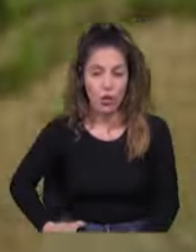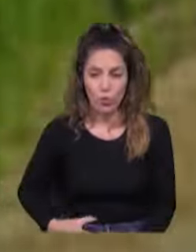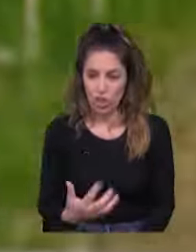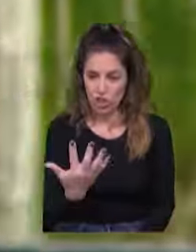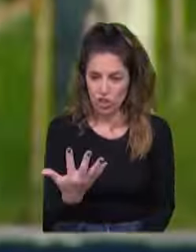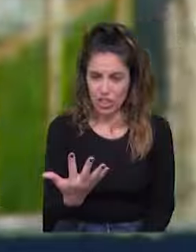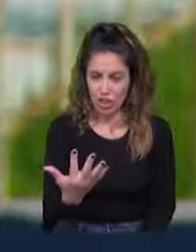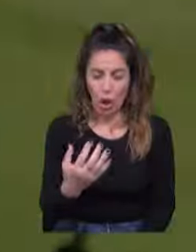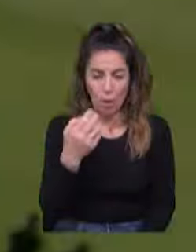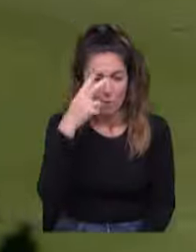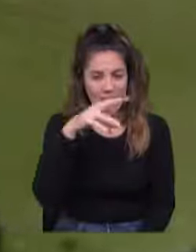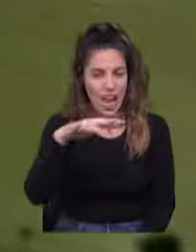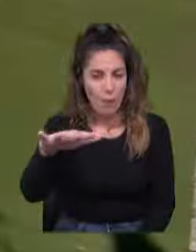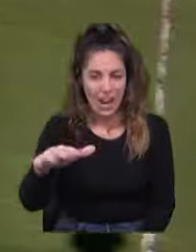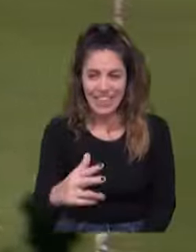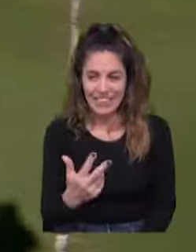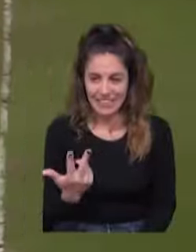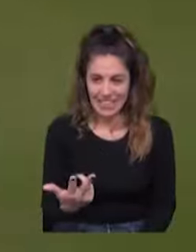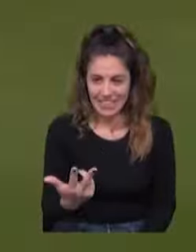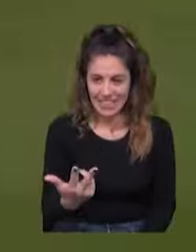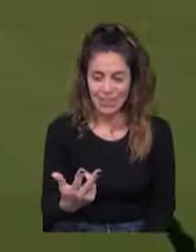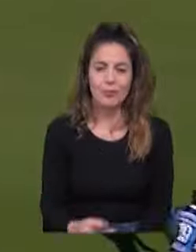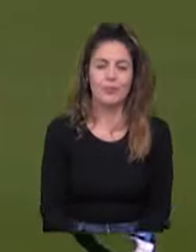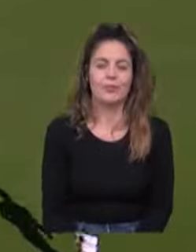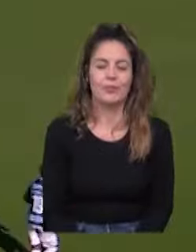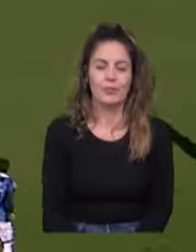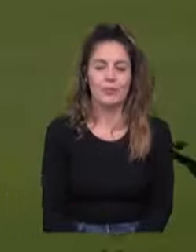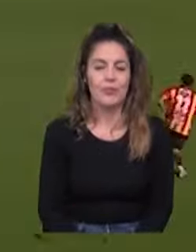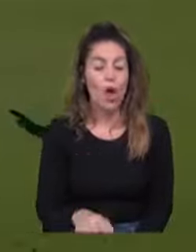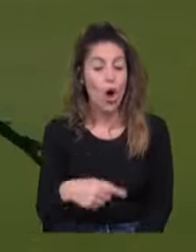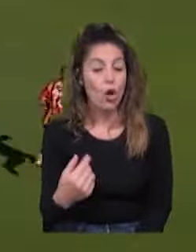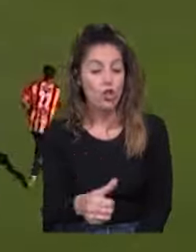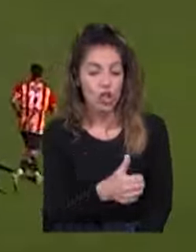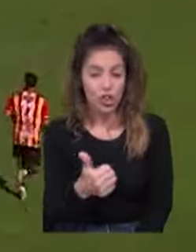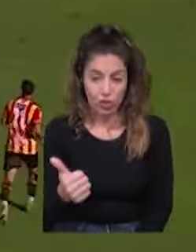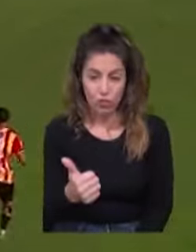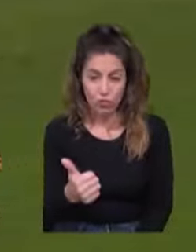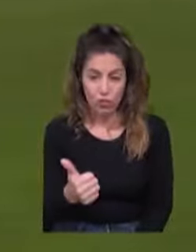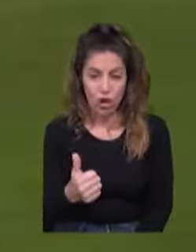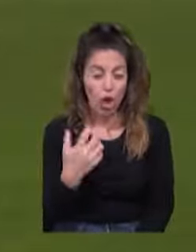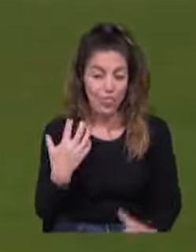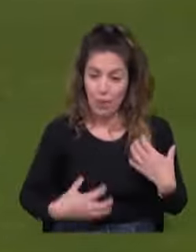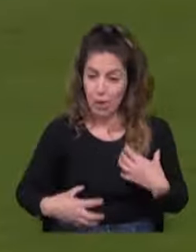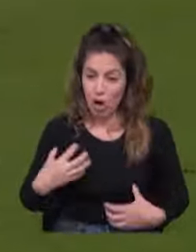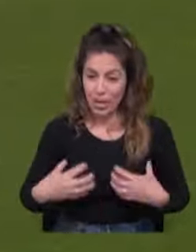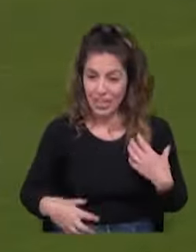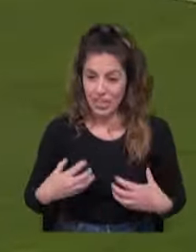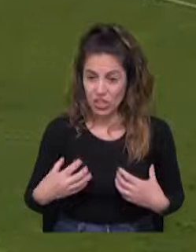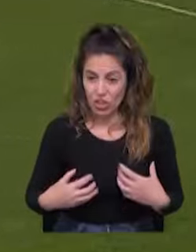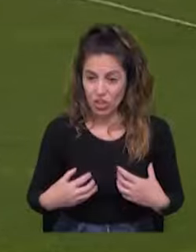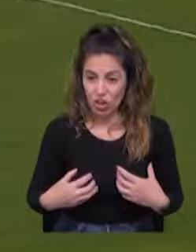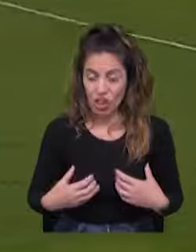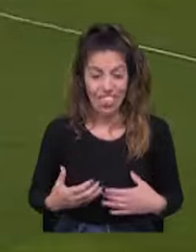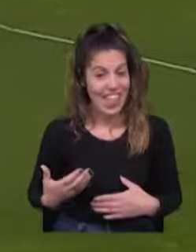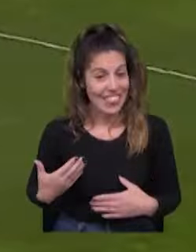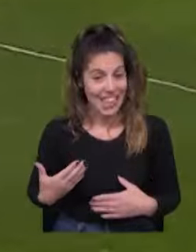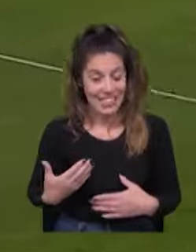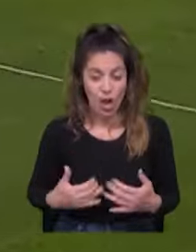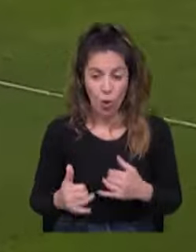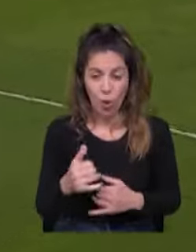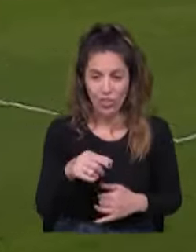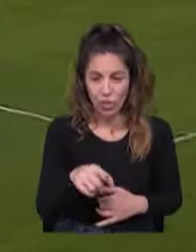mir mar misiones tres en el capurro otro Triunfo resonante de Progreso y de atrás jugando en